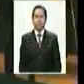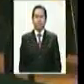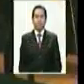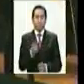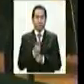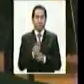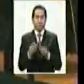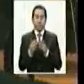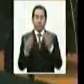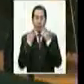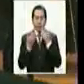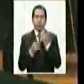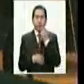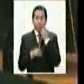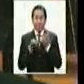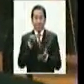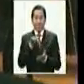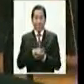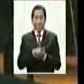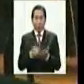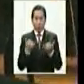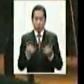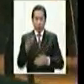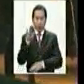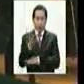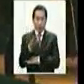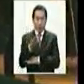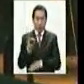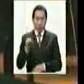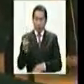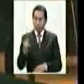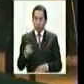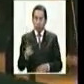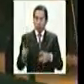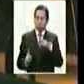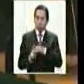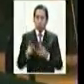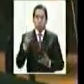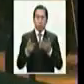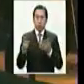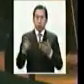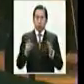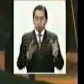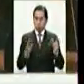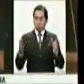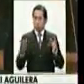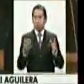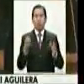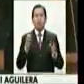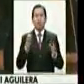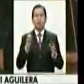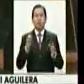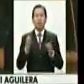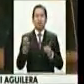Así es, muchísimas gracias. Y justamente finalizando la tarde de este jueves se registró un incendio. Fuego en la curva este, más conocida como la